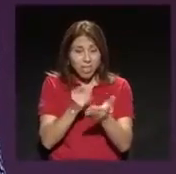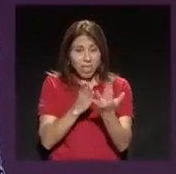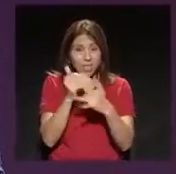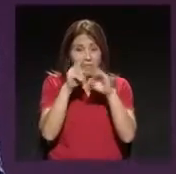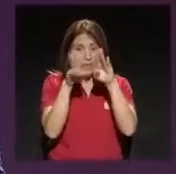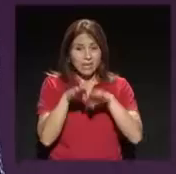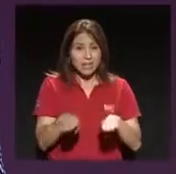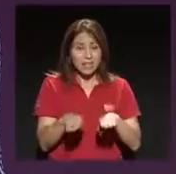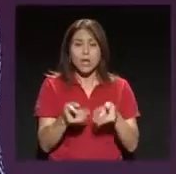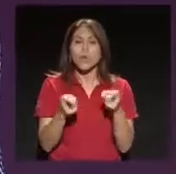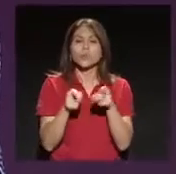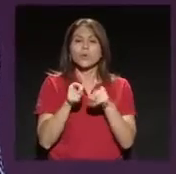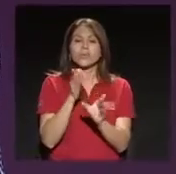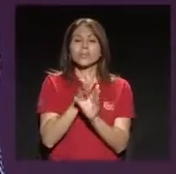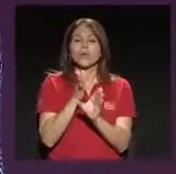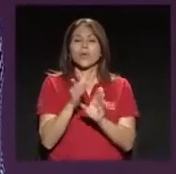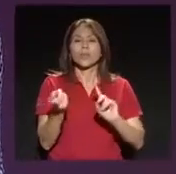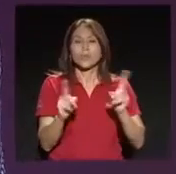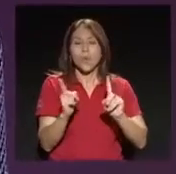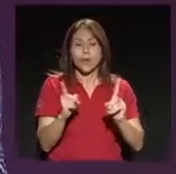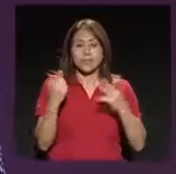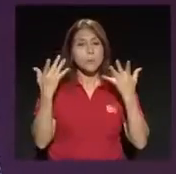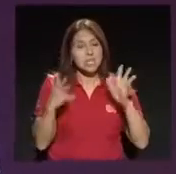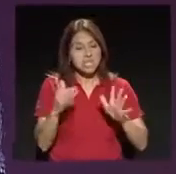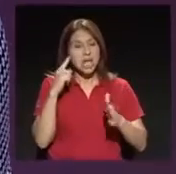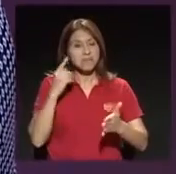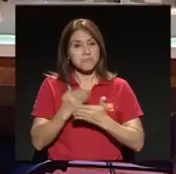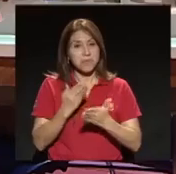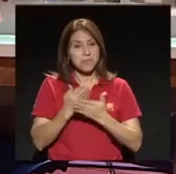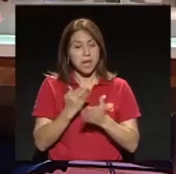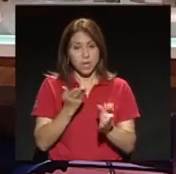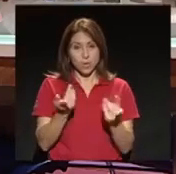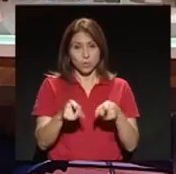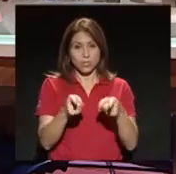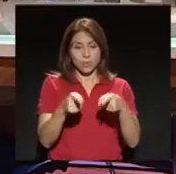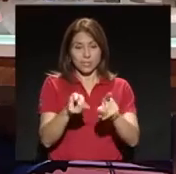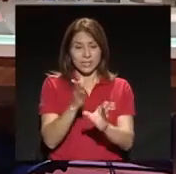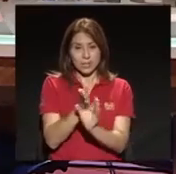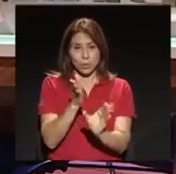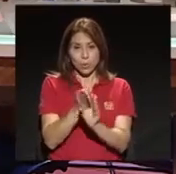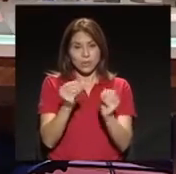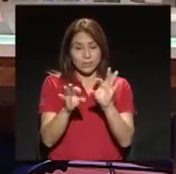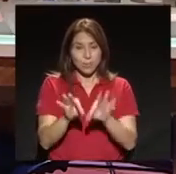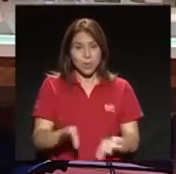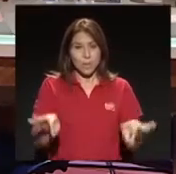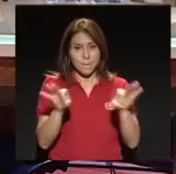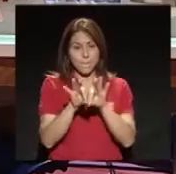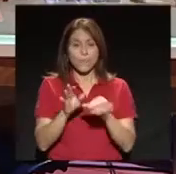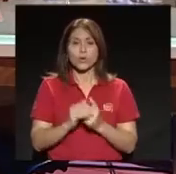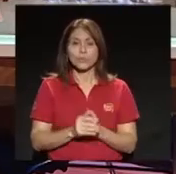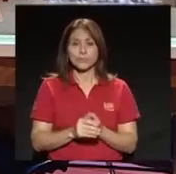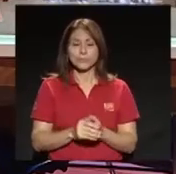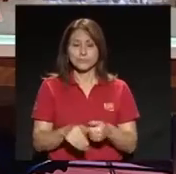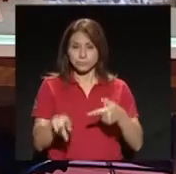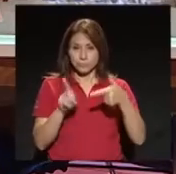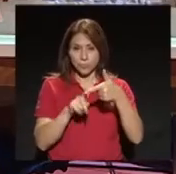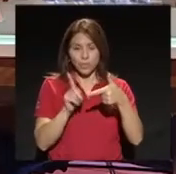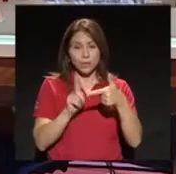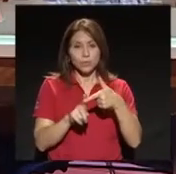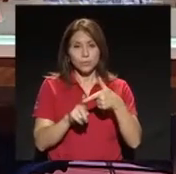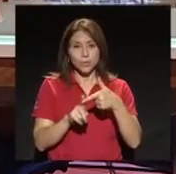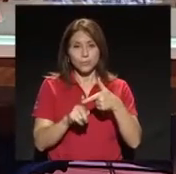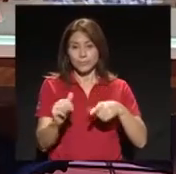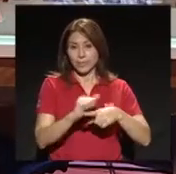es evidente a partir de otros estudios que las consecuencias psicológicas son muy importantes. Lo segundo que nosotros hacemos